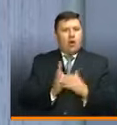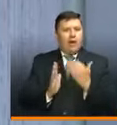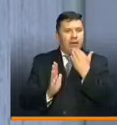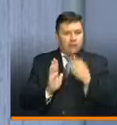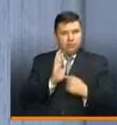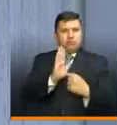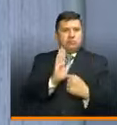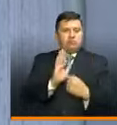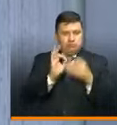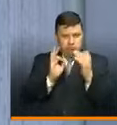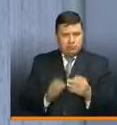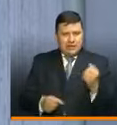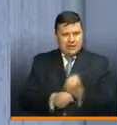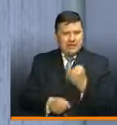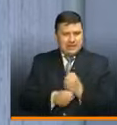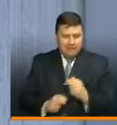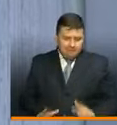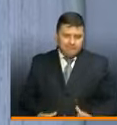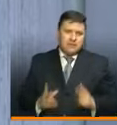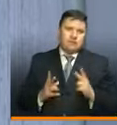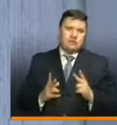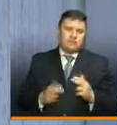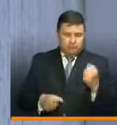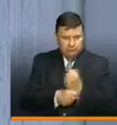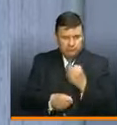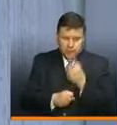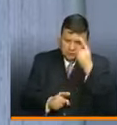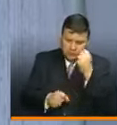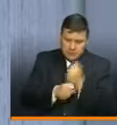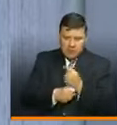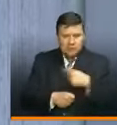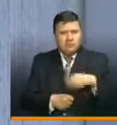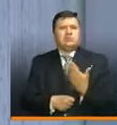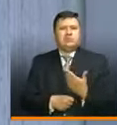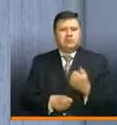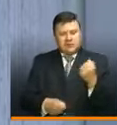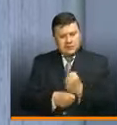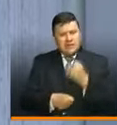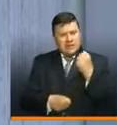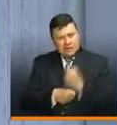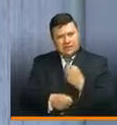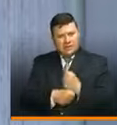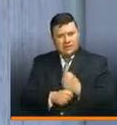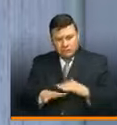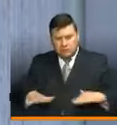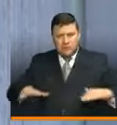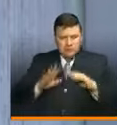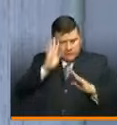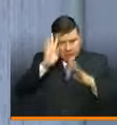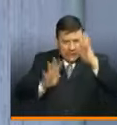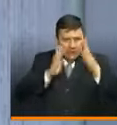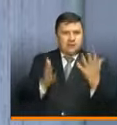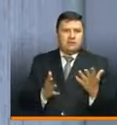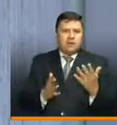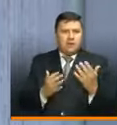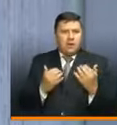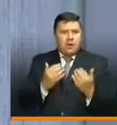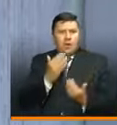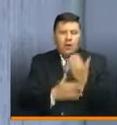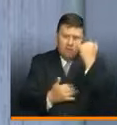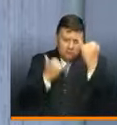ejemplo también de trabajar por la vida, de trabajar por el empleo, pero de trabajar también alrededor de la creatividad, de la